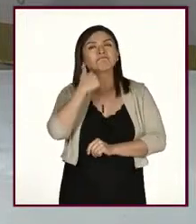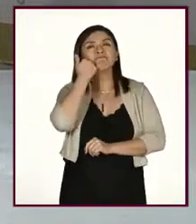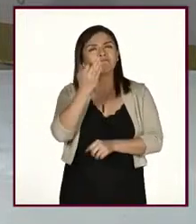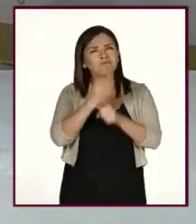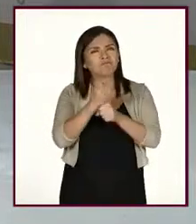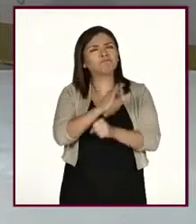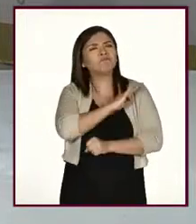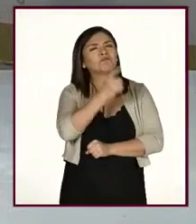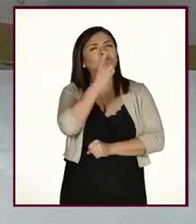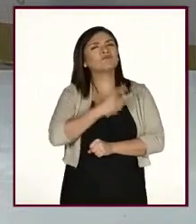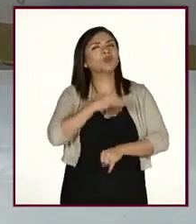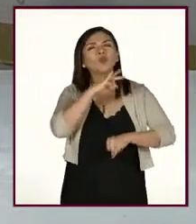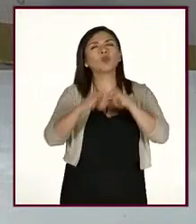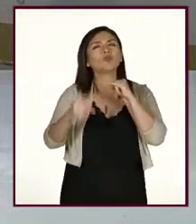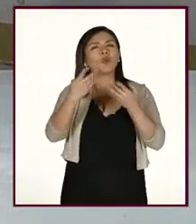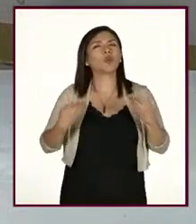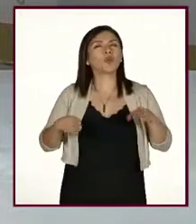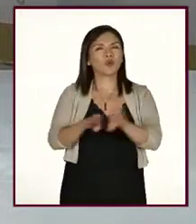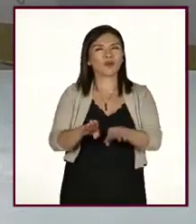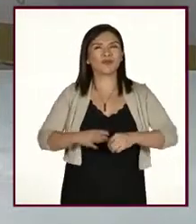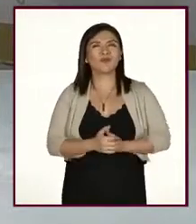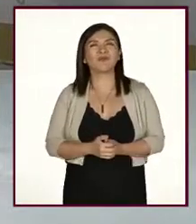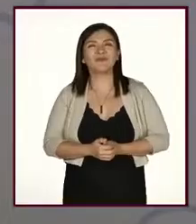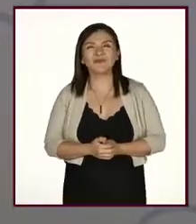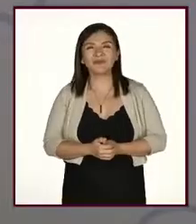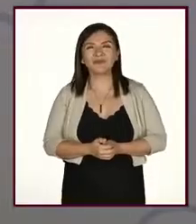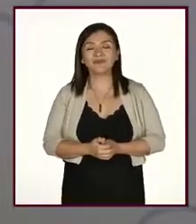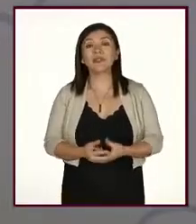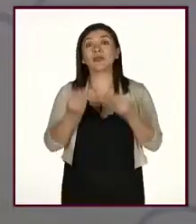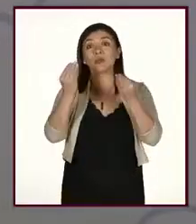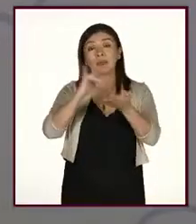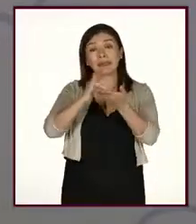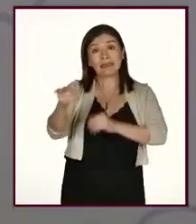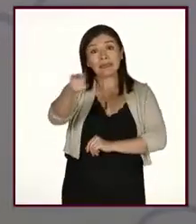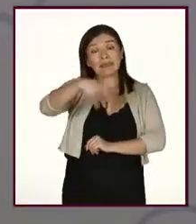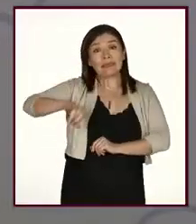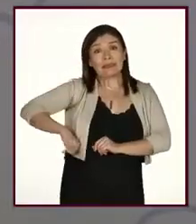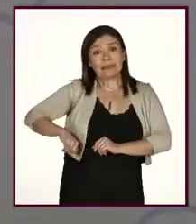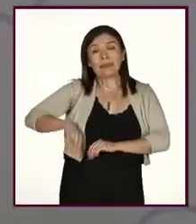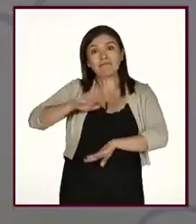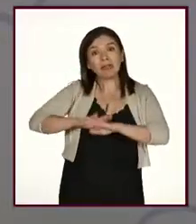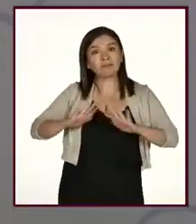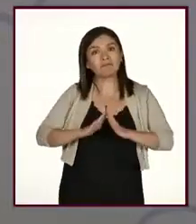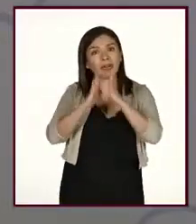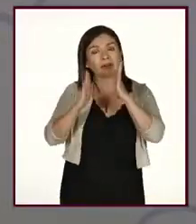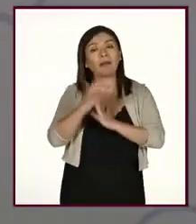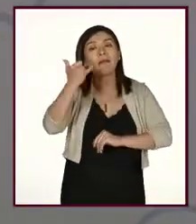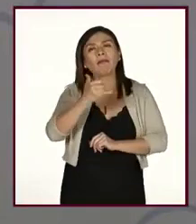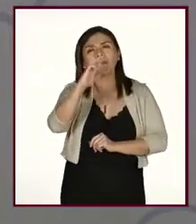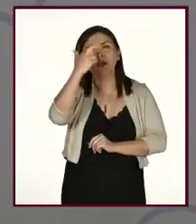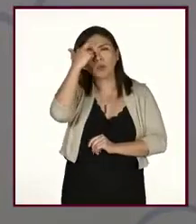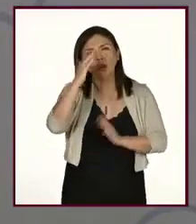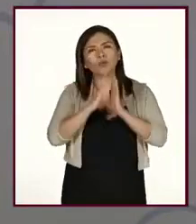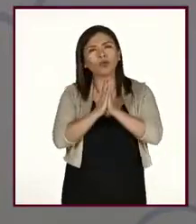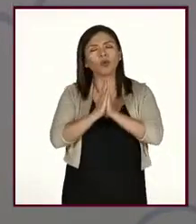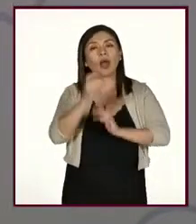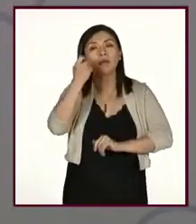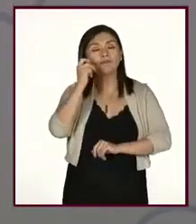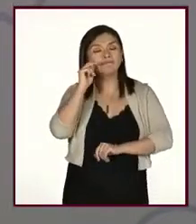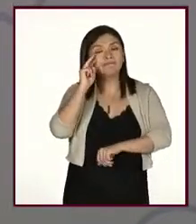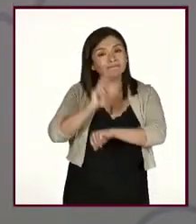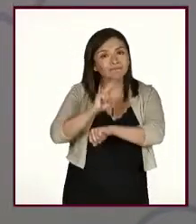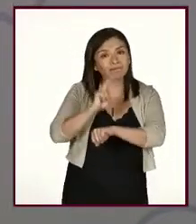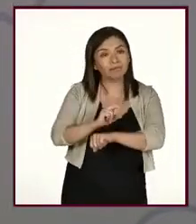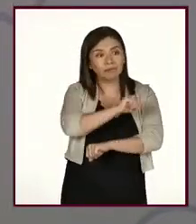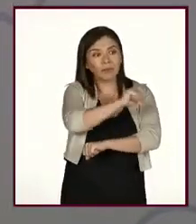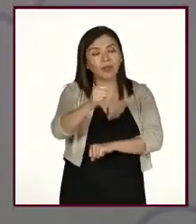nos compartiera un último mensaje. Pues muchas gracias por su interés y por su participación y recordar pues estar al pendiente, ¿no?